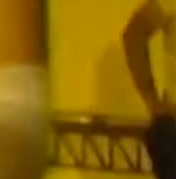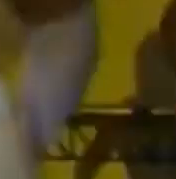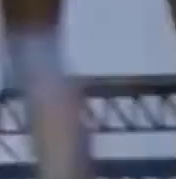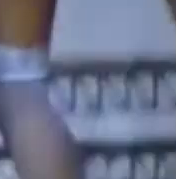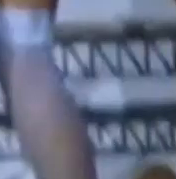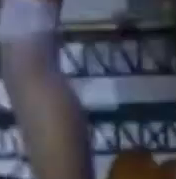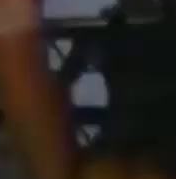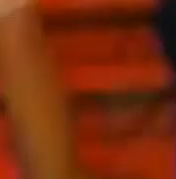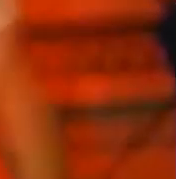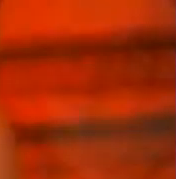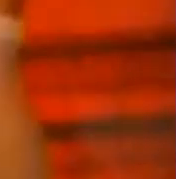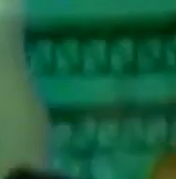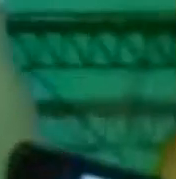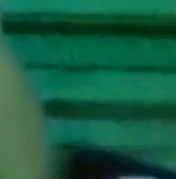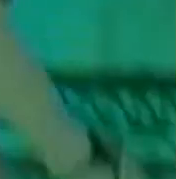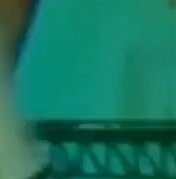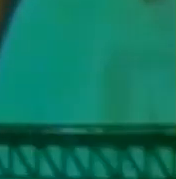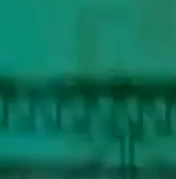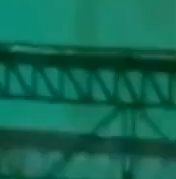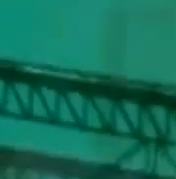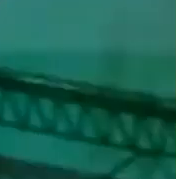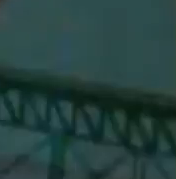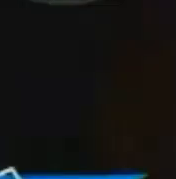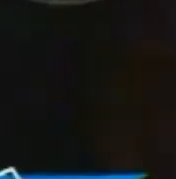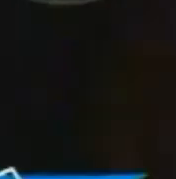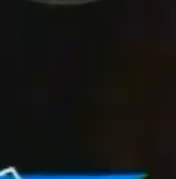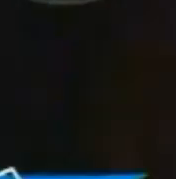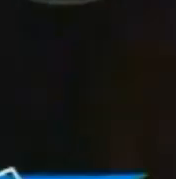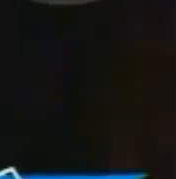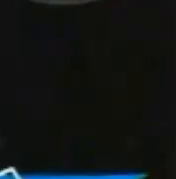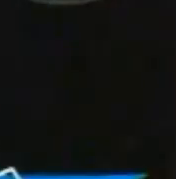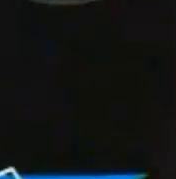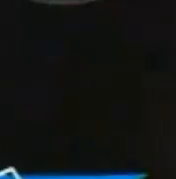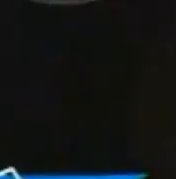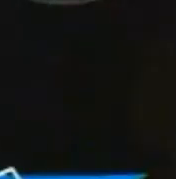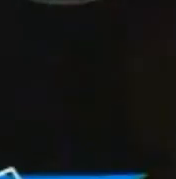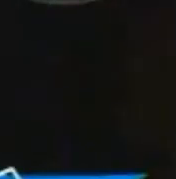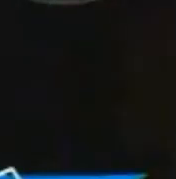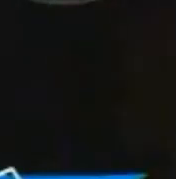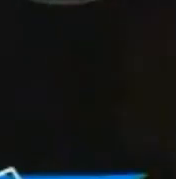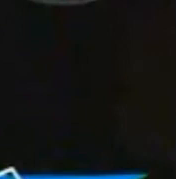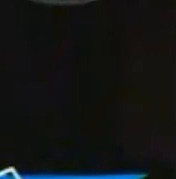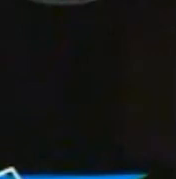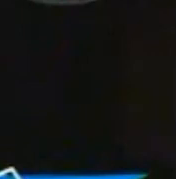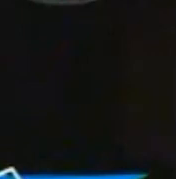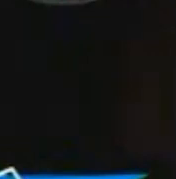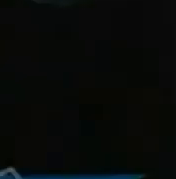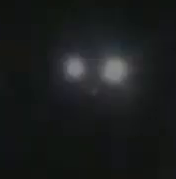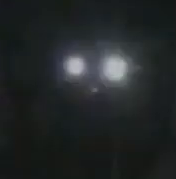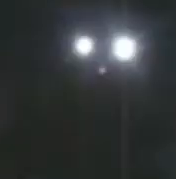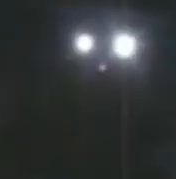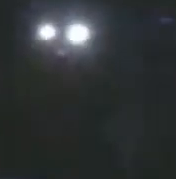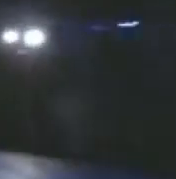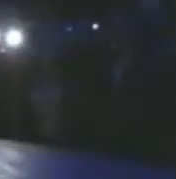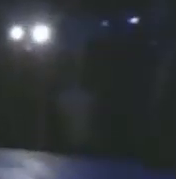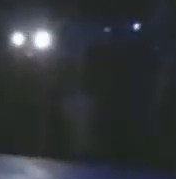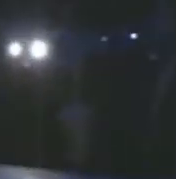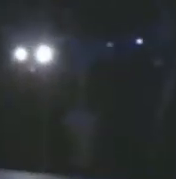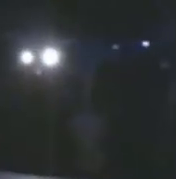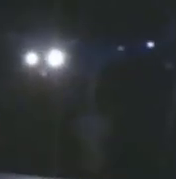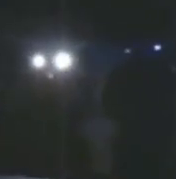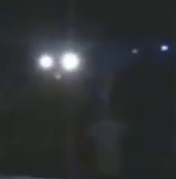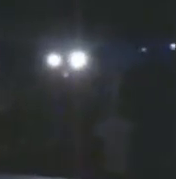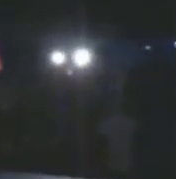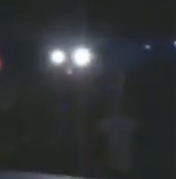Es la ya tradicional fiesta Adán y Eva, organizada por los estudiantes de la Universidad de Tarapacá en Arica, que da la bienvenida a los mechones.